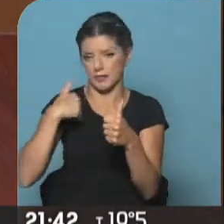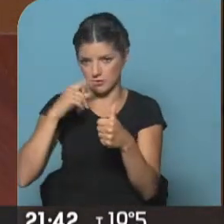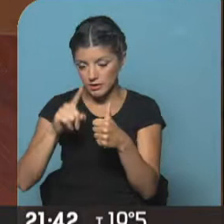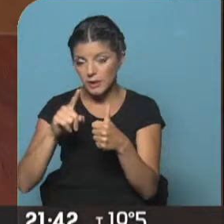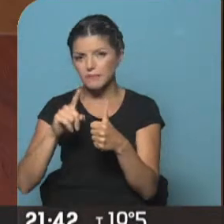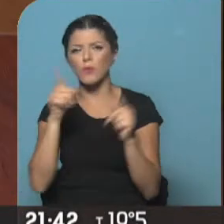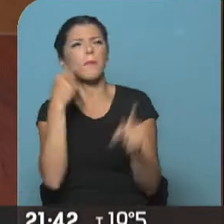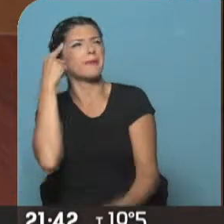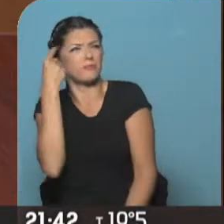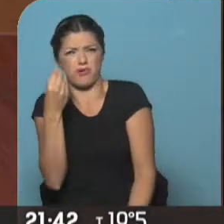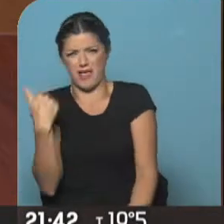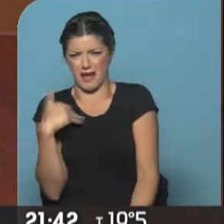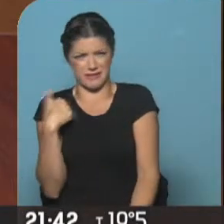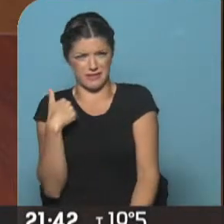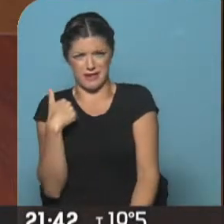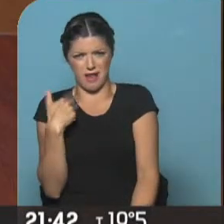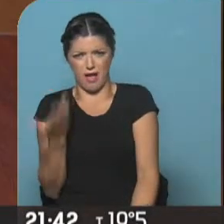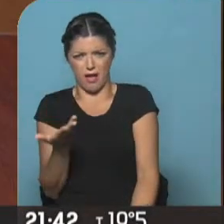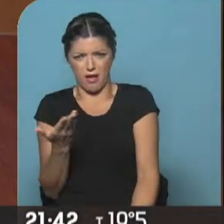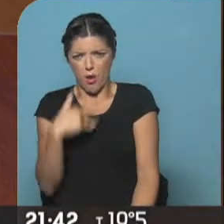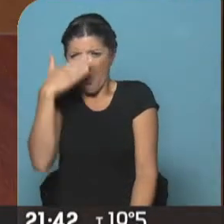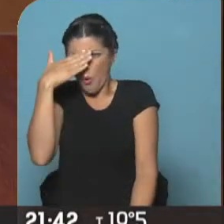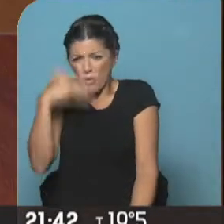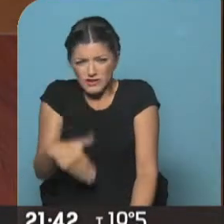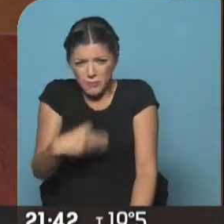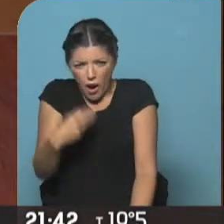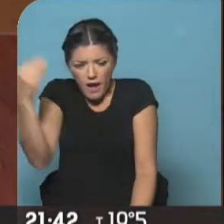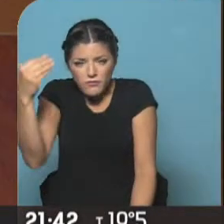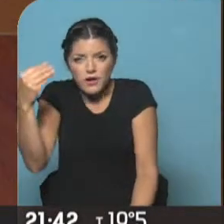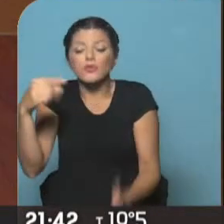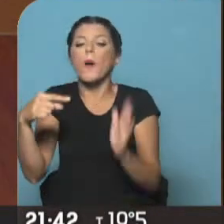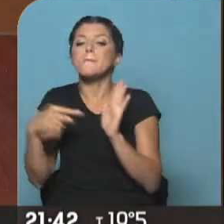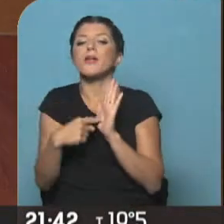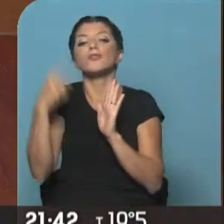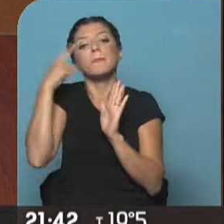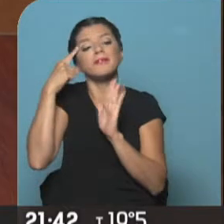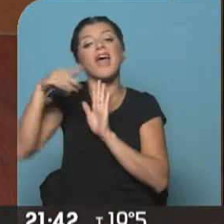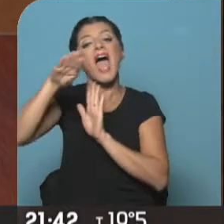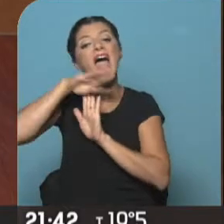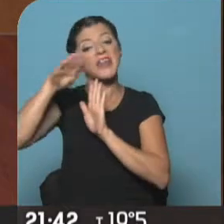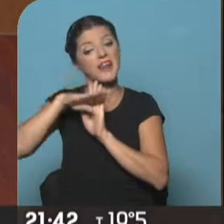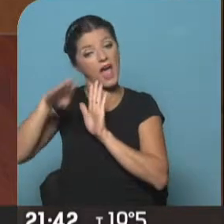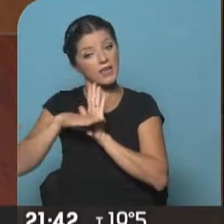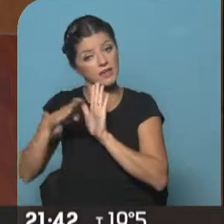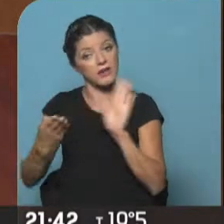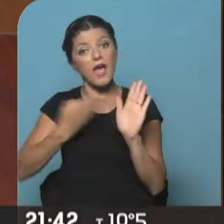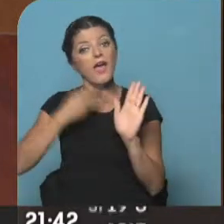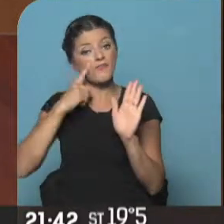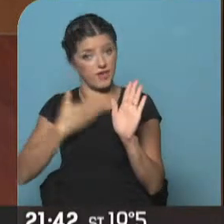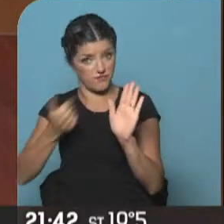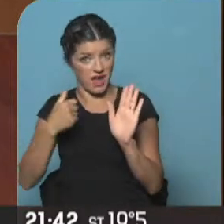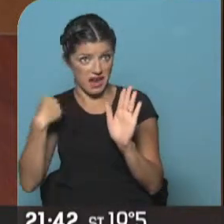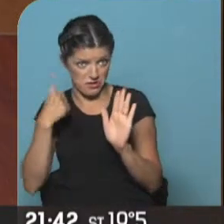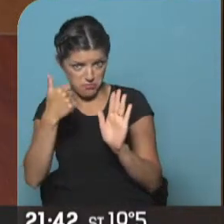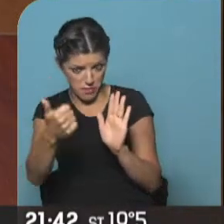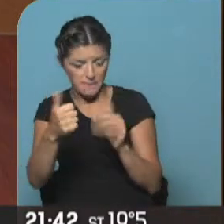se preguntan por qué Argentina, si se clasificó en la última fecha, se toma en cuenta el ranking FIFA y allí la Argentina tiene una posición privilegiada.